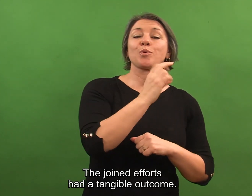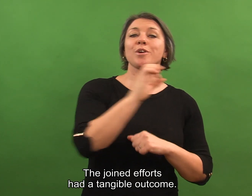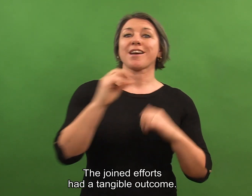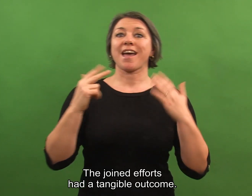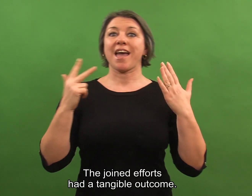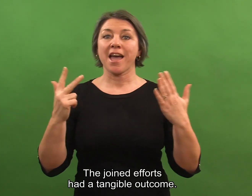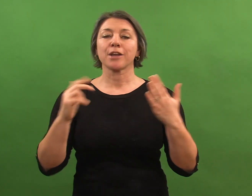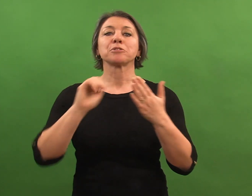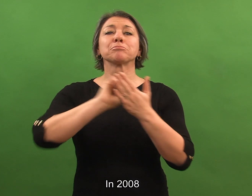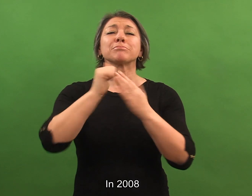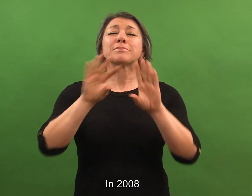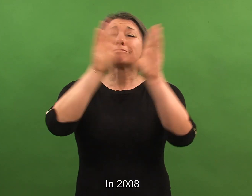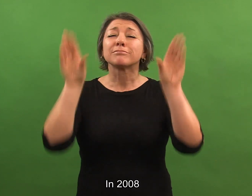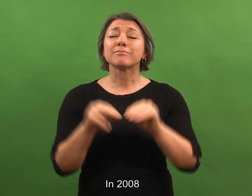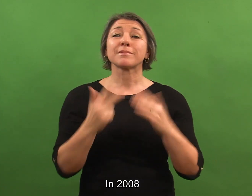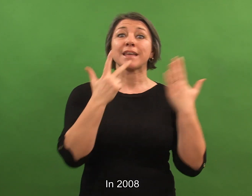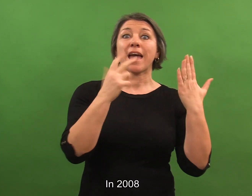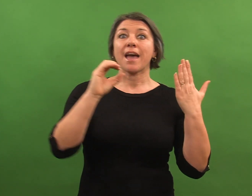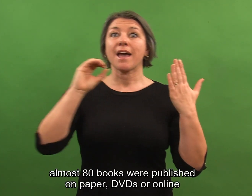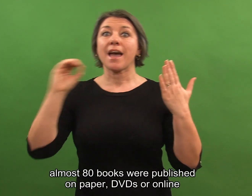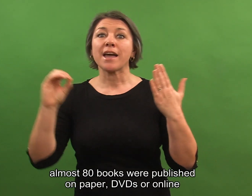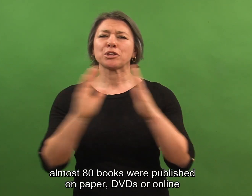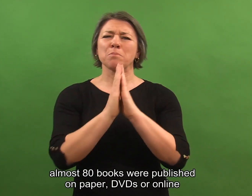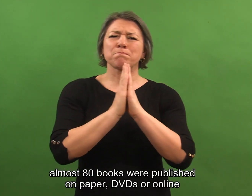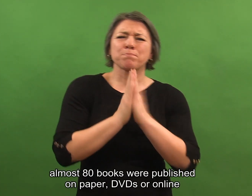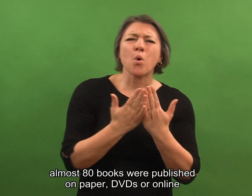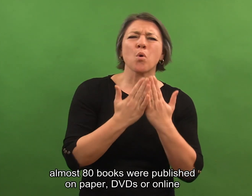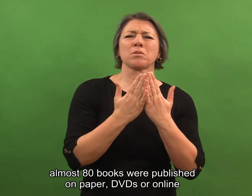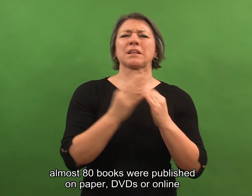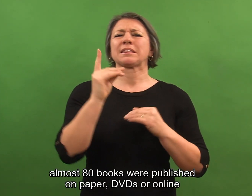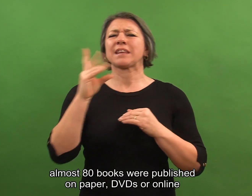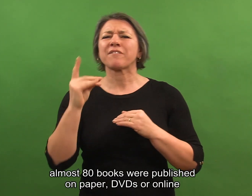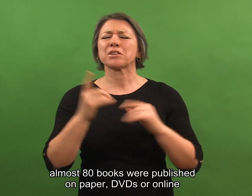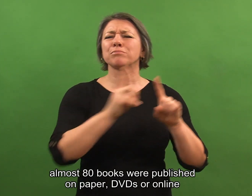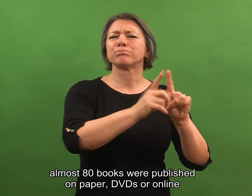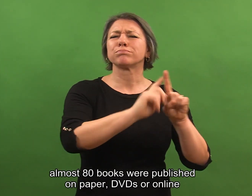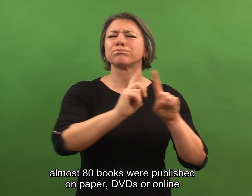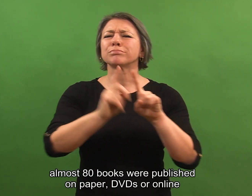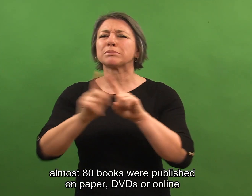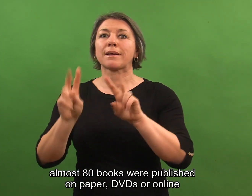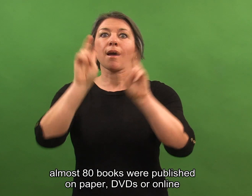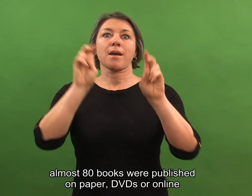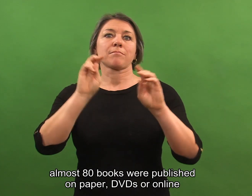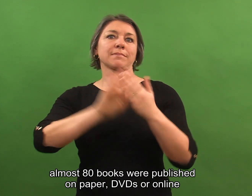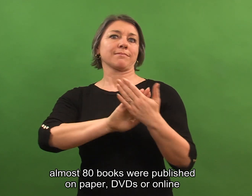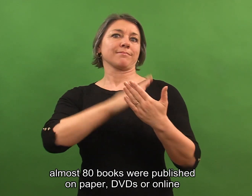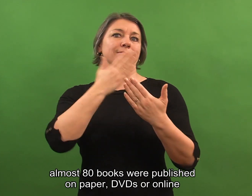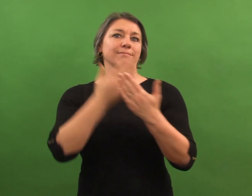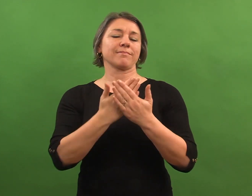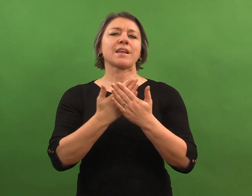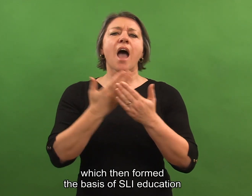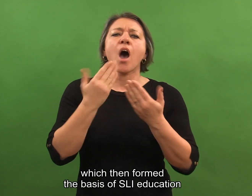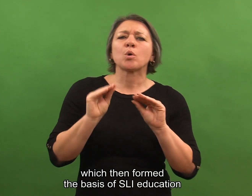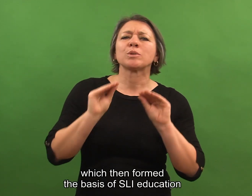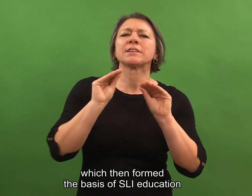para intérpretes de lengua de señas que venían del Instituto de Estudios de Traducción. Y empezamos a